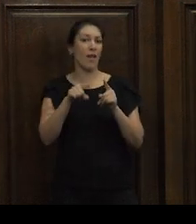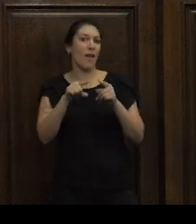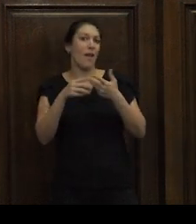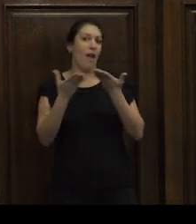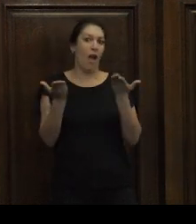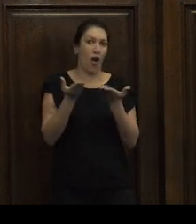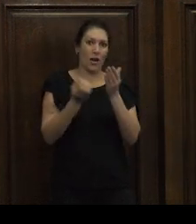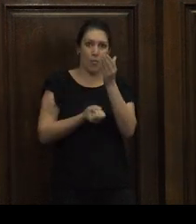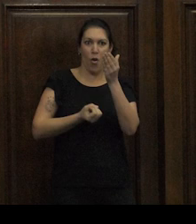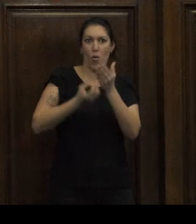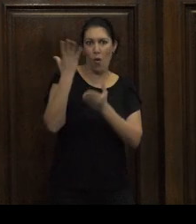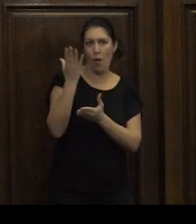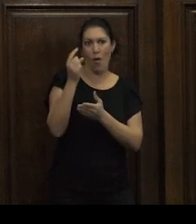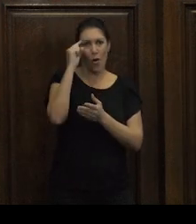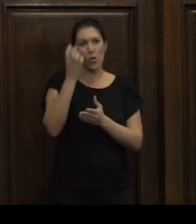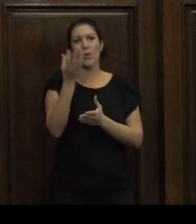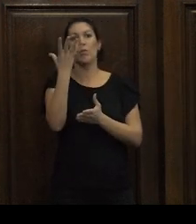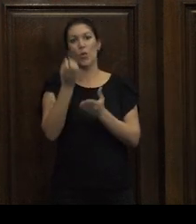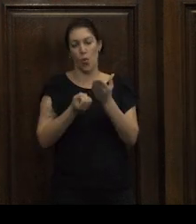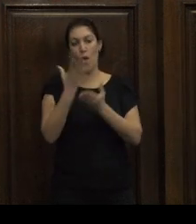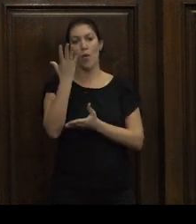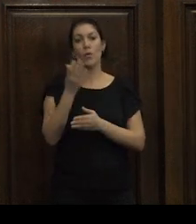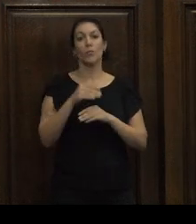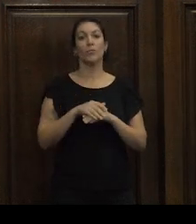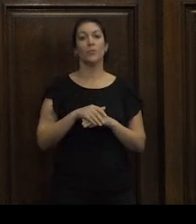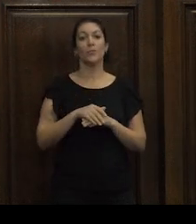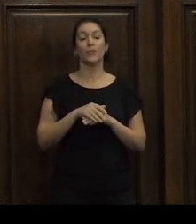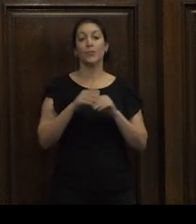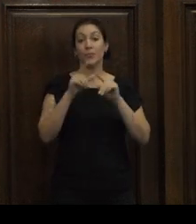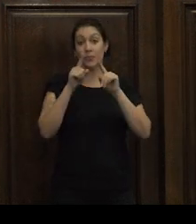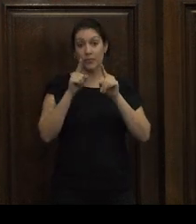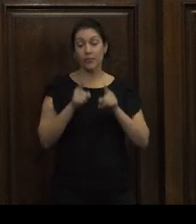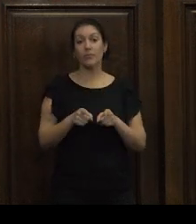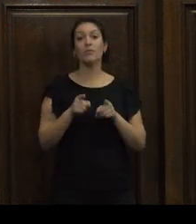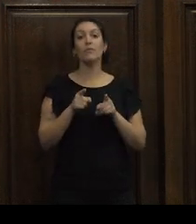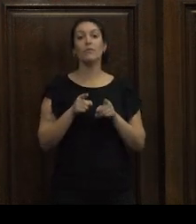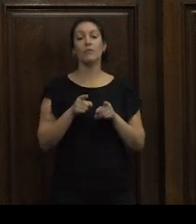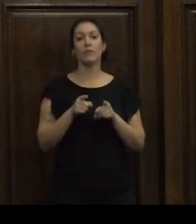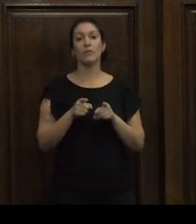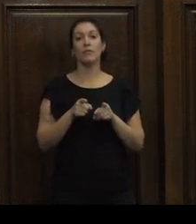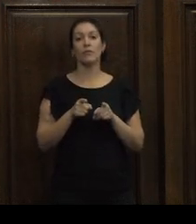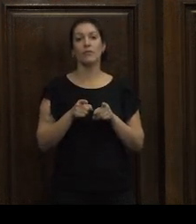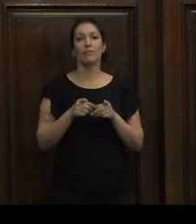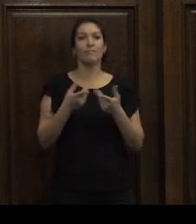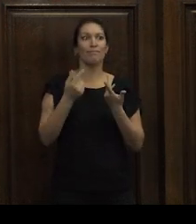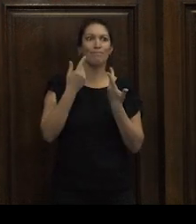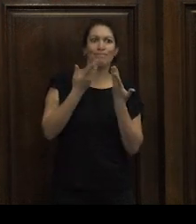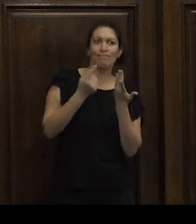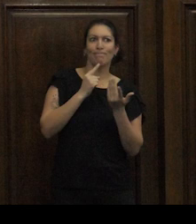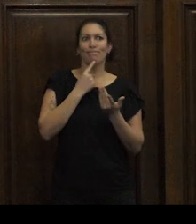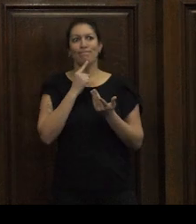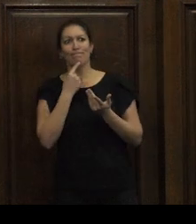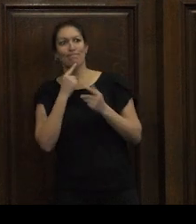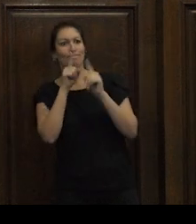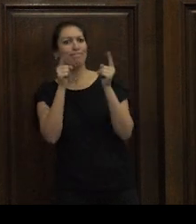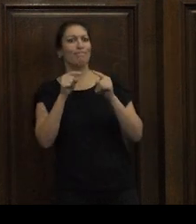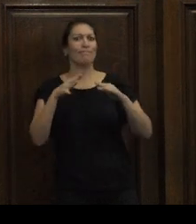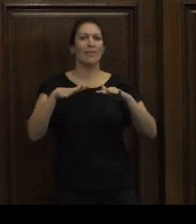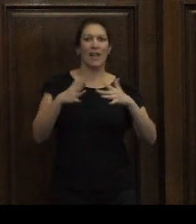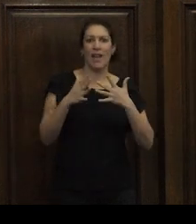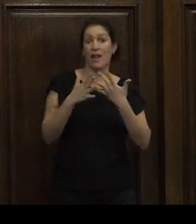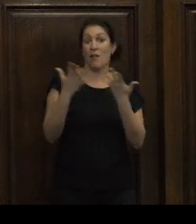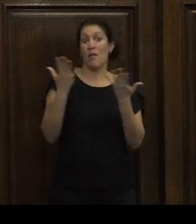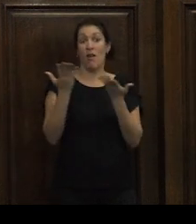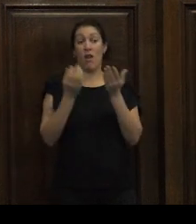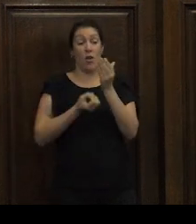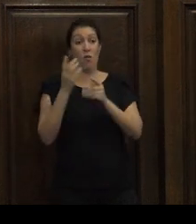más actualizado, que me parece que también viene siendo cuestionado y tal vez no se sostenga más,